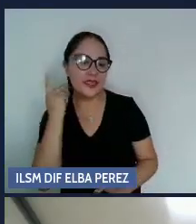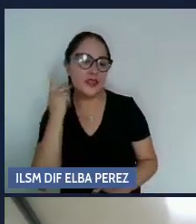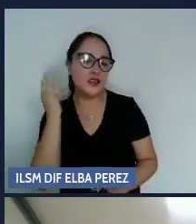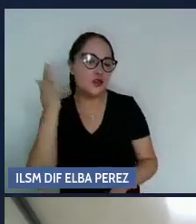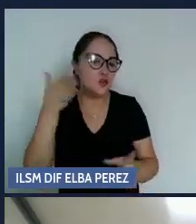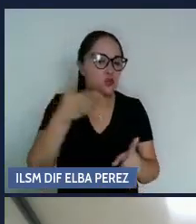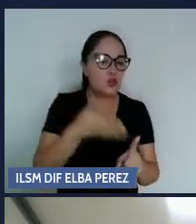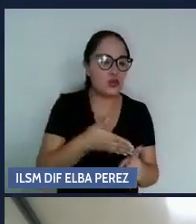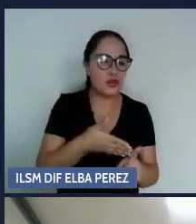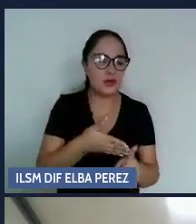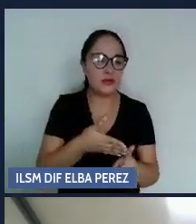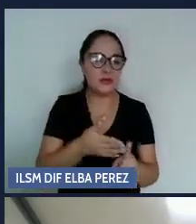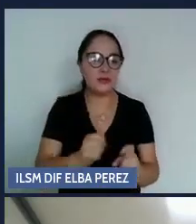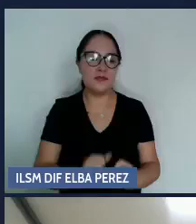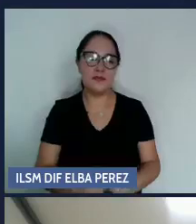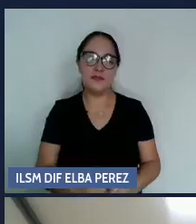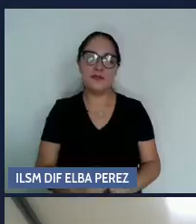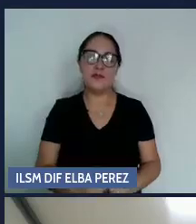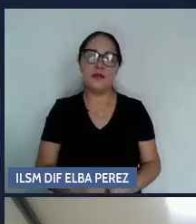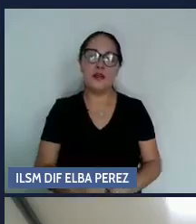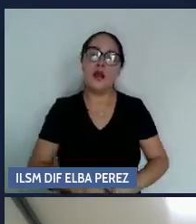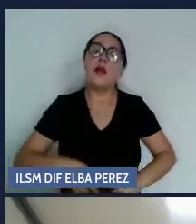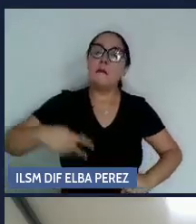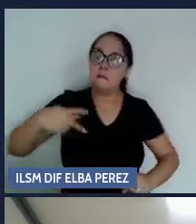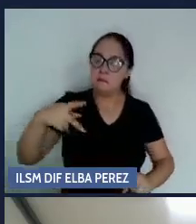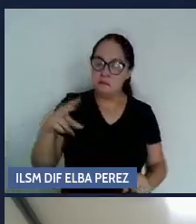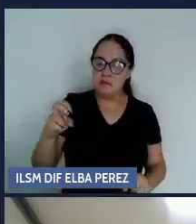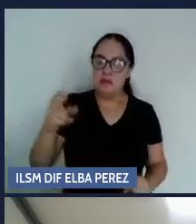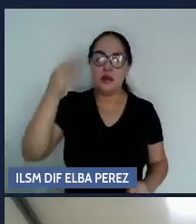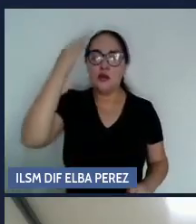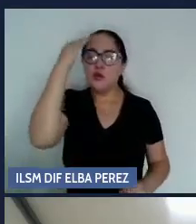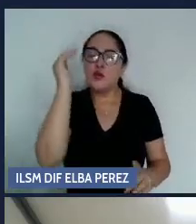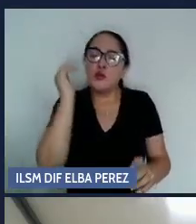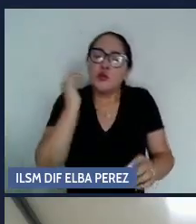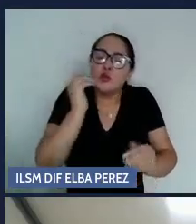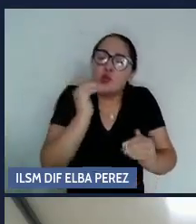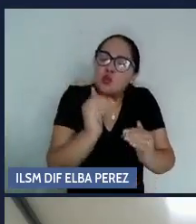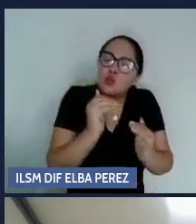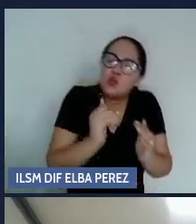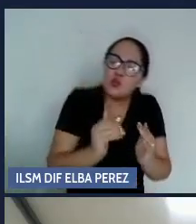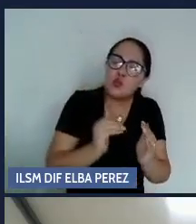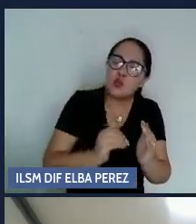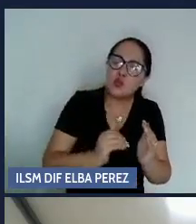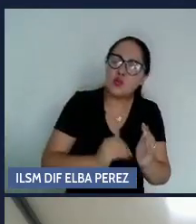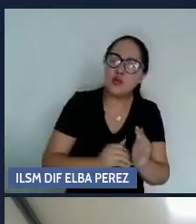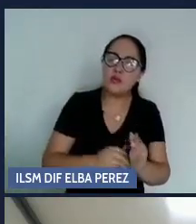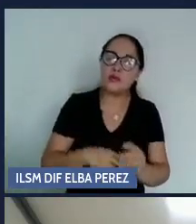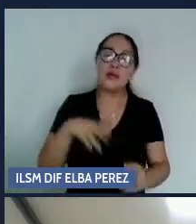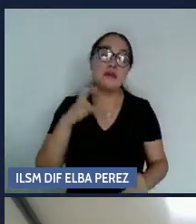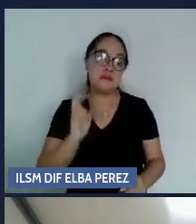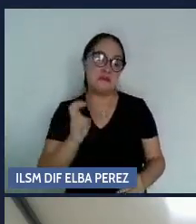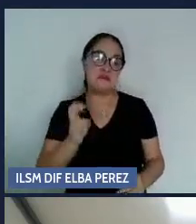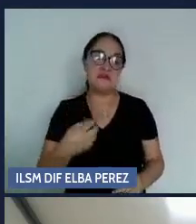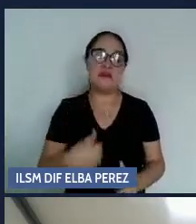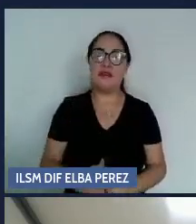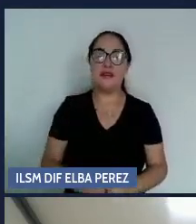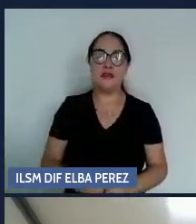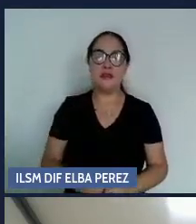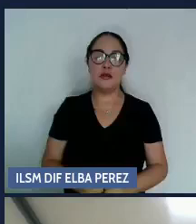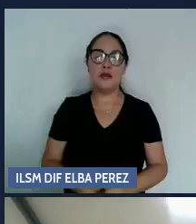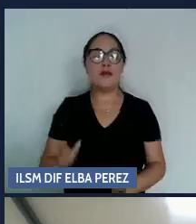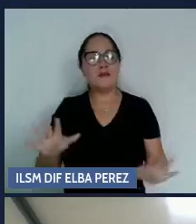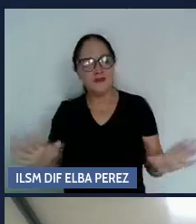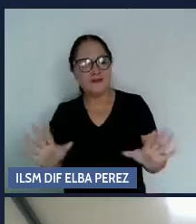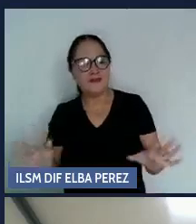ideas, tratando de minimizar esto, es que está esta excepción. El delito continúa siendo no grave, sin embargo, sí